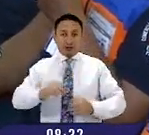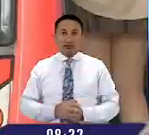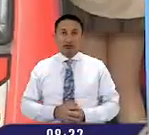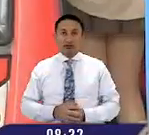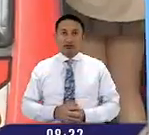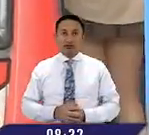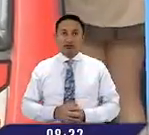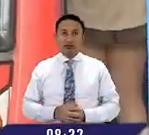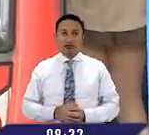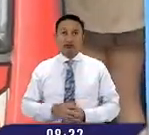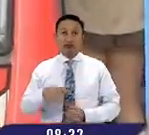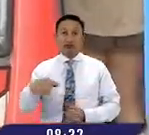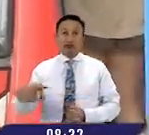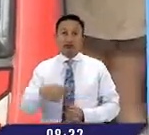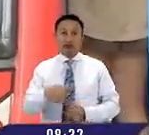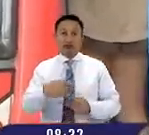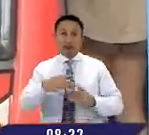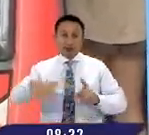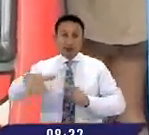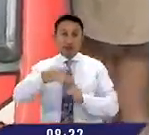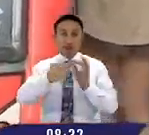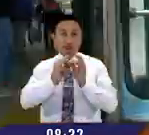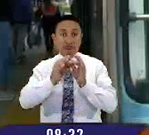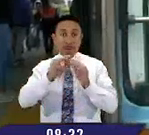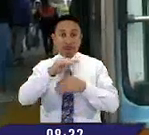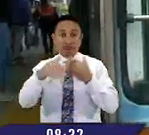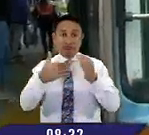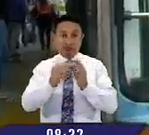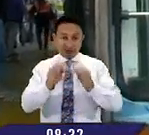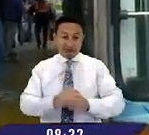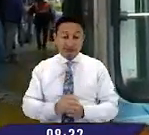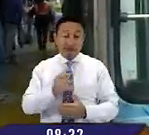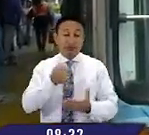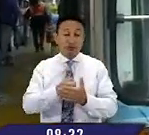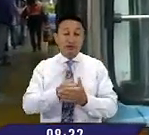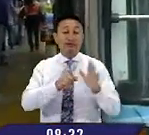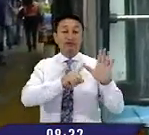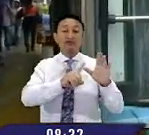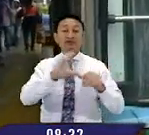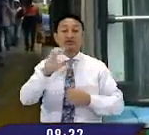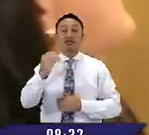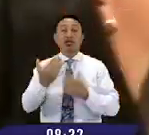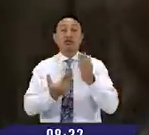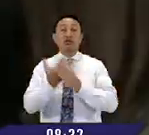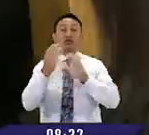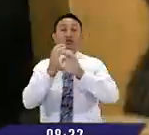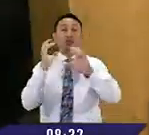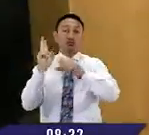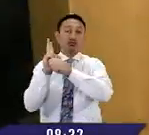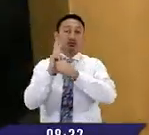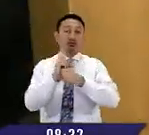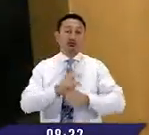también comprende rehabilitación de paradas, estaciones y la compra de 60 unidades trolebús. En Quito informó Adriana Rojas.